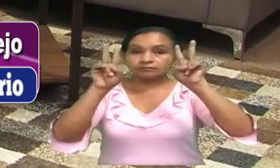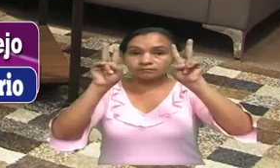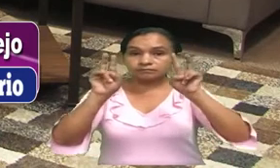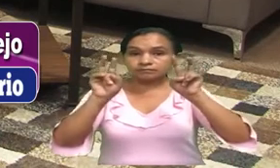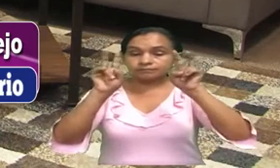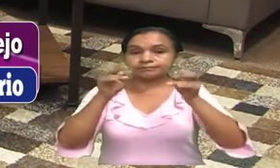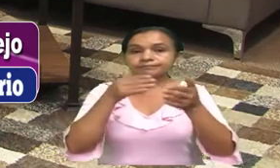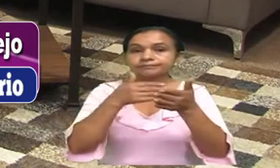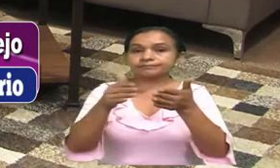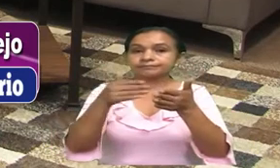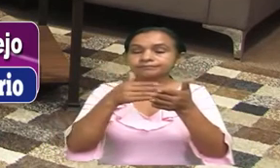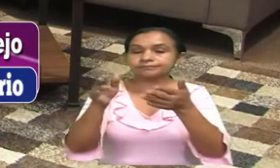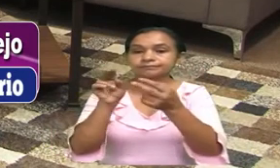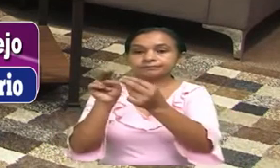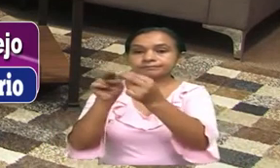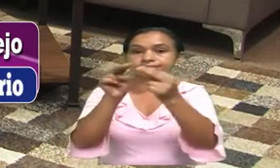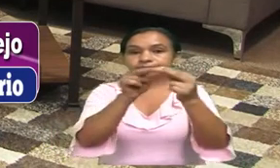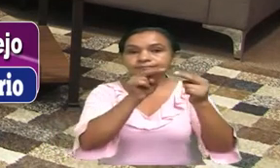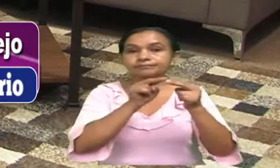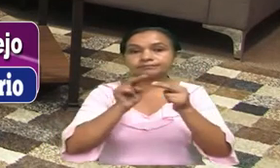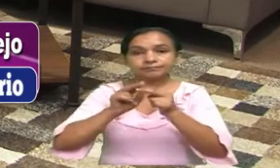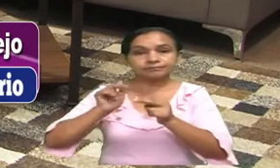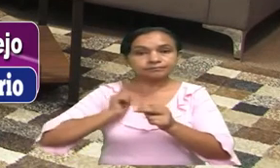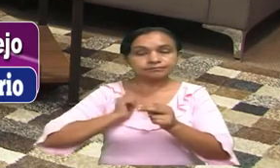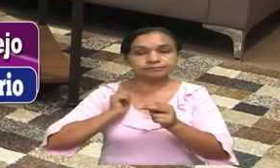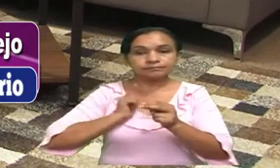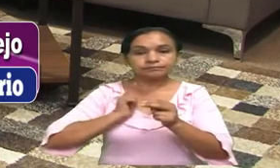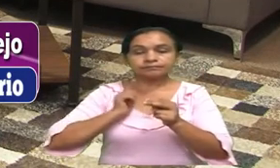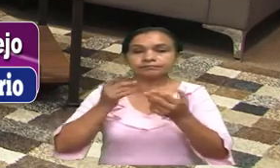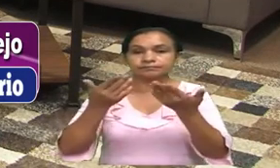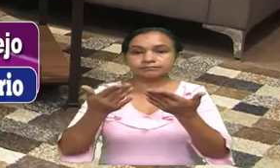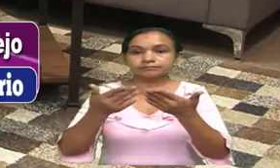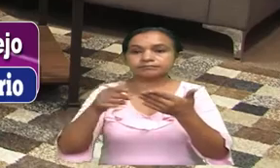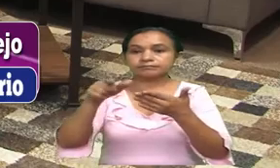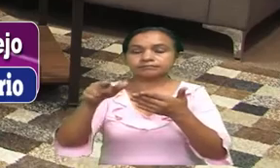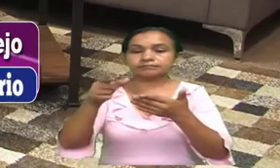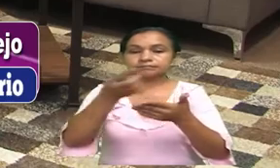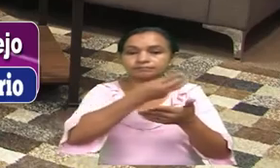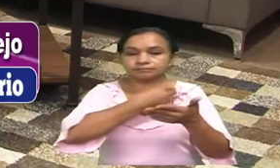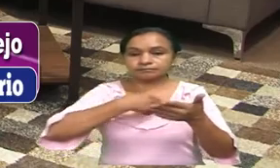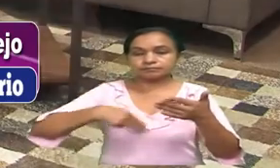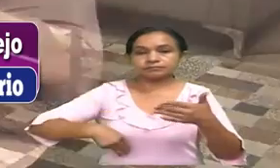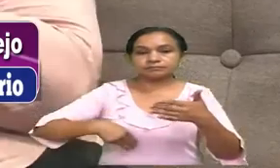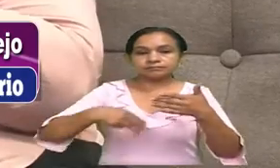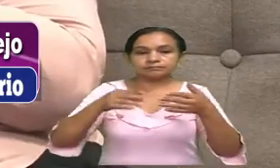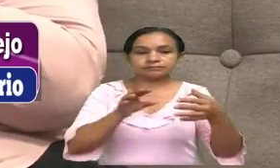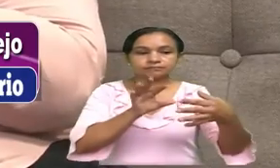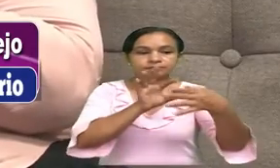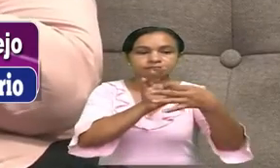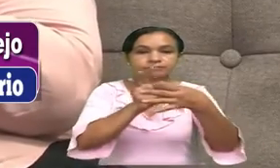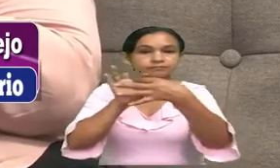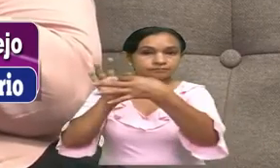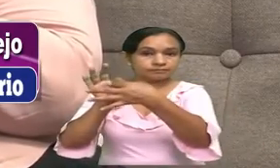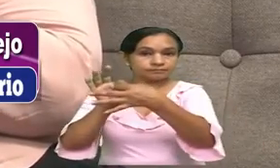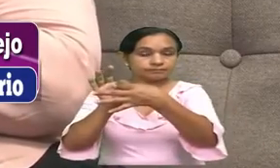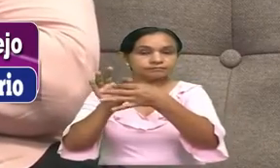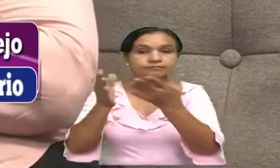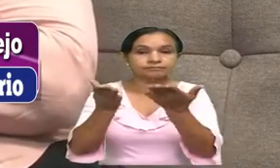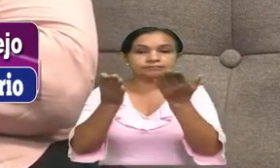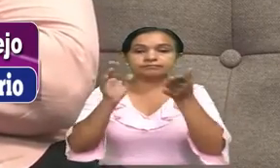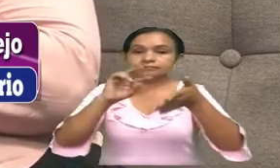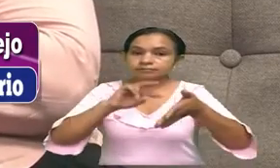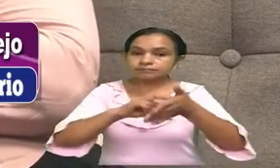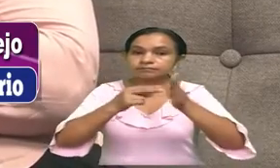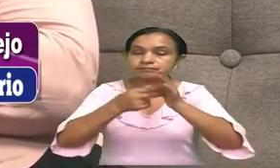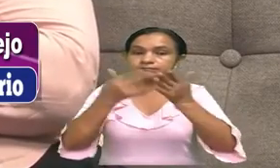nos facilita a nosotros la armonización, porque tenemos las contrapartes que son los ministerios. Claro. Y esto también implica